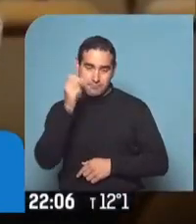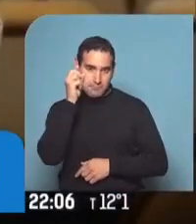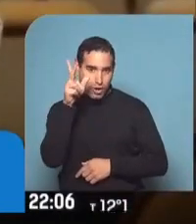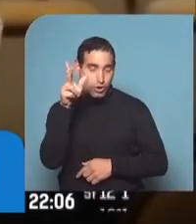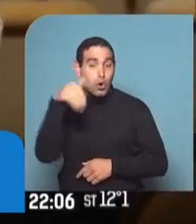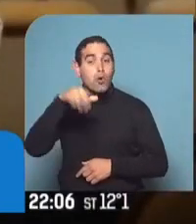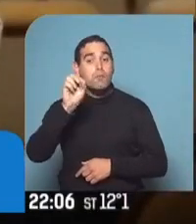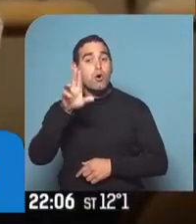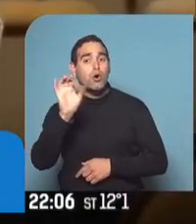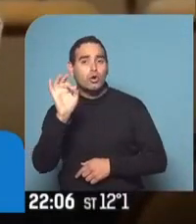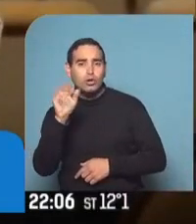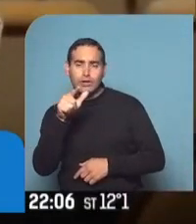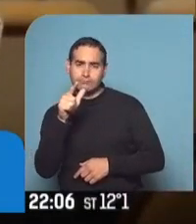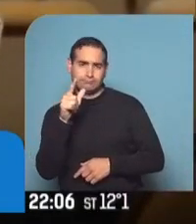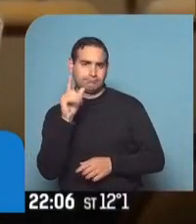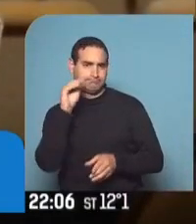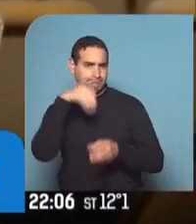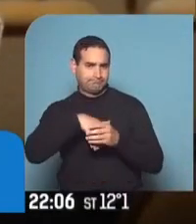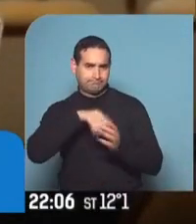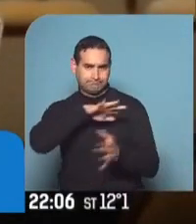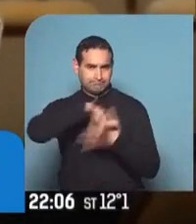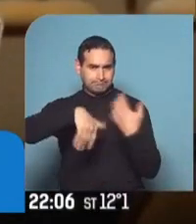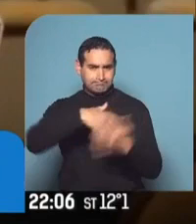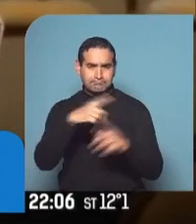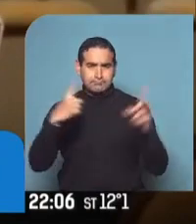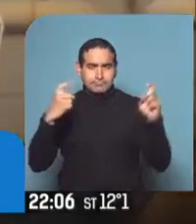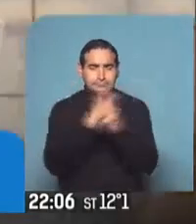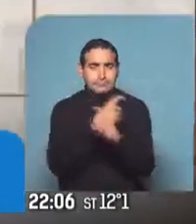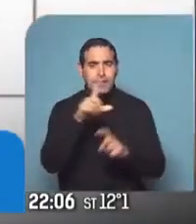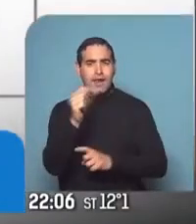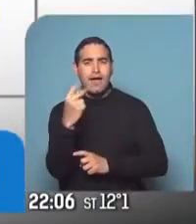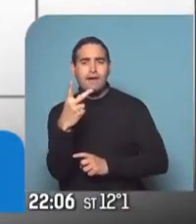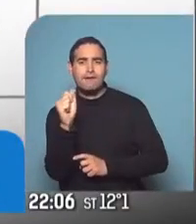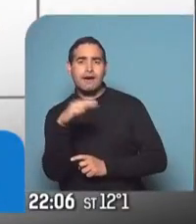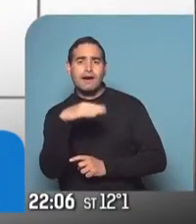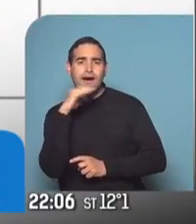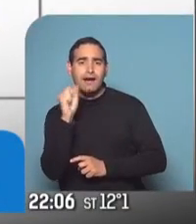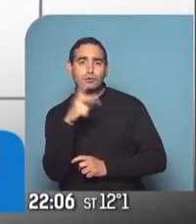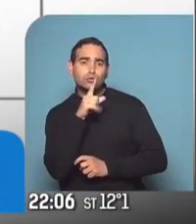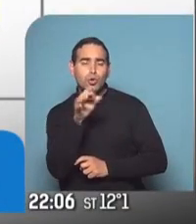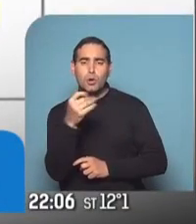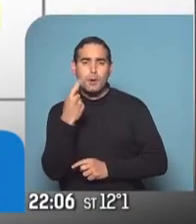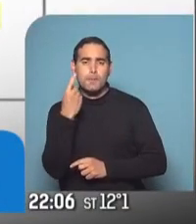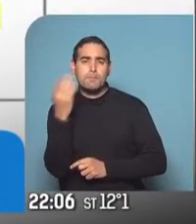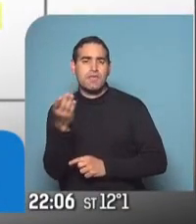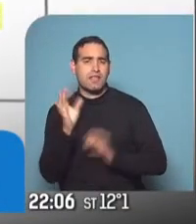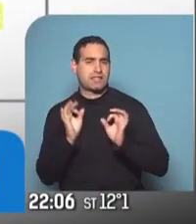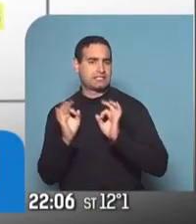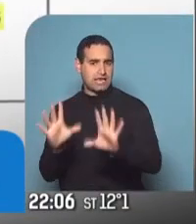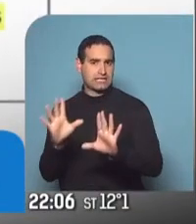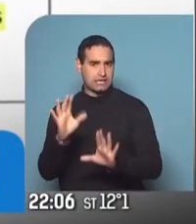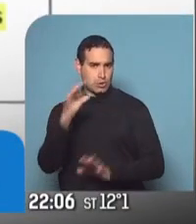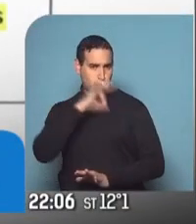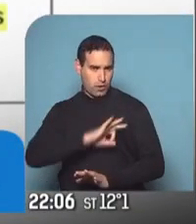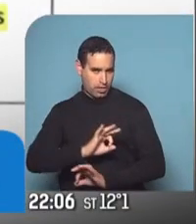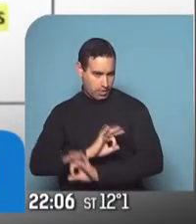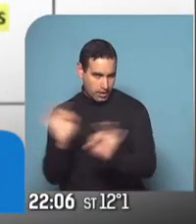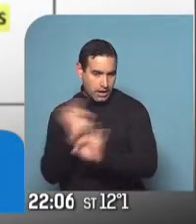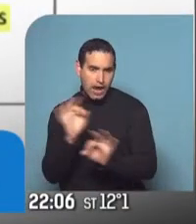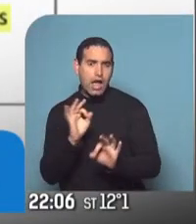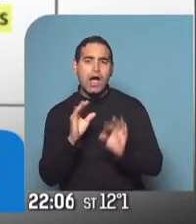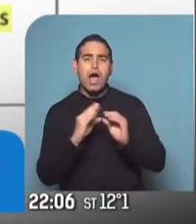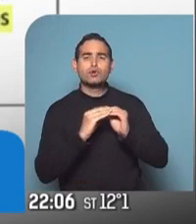Moro, enredado en el escándalo de Lava-Jato, pidió una licencia sin goce de sueldo para tratar asuntos